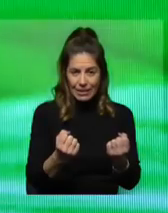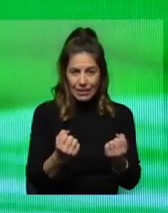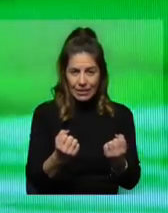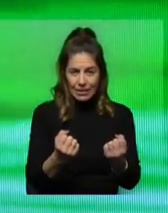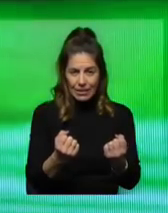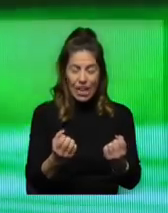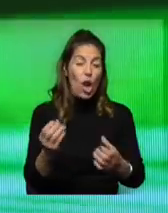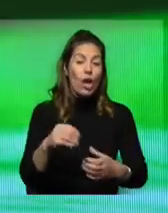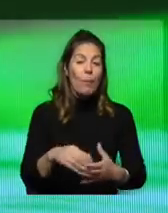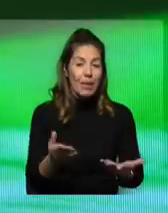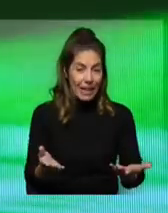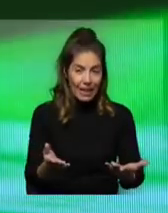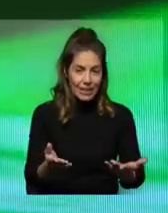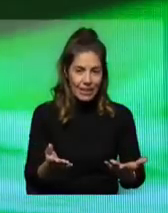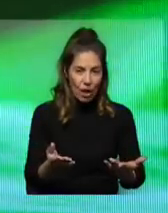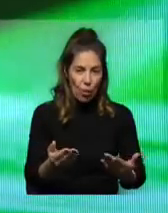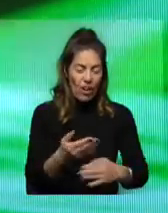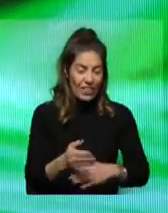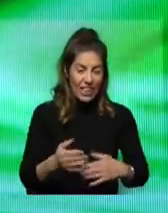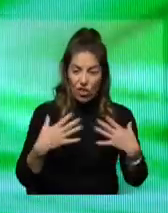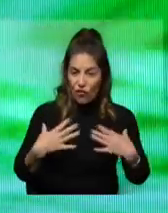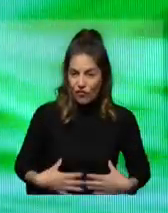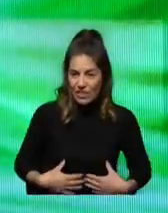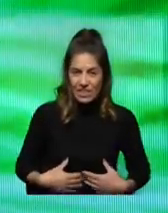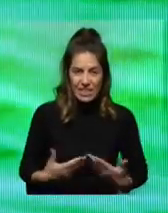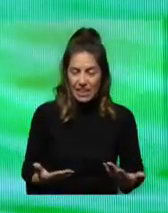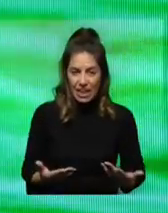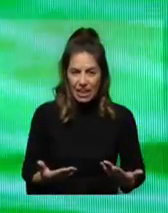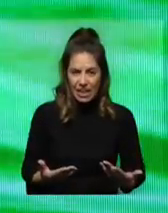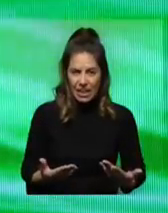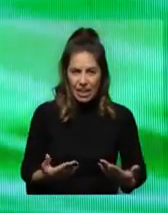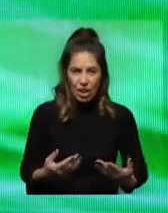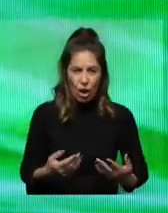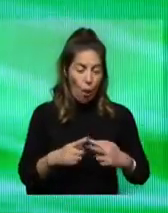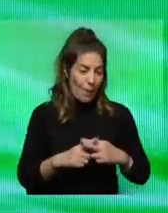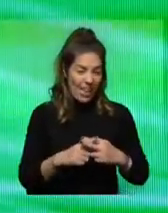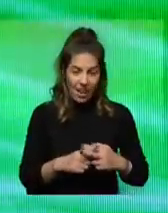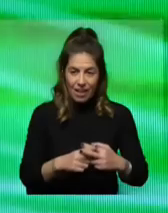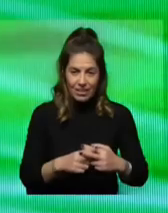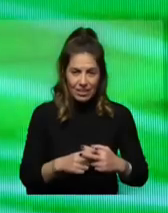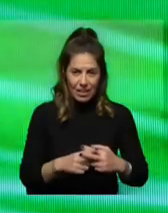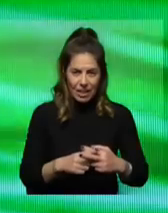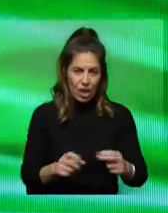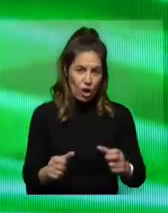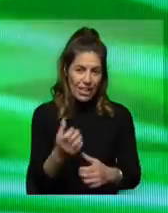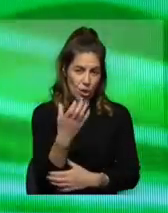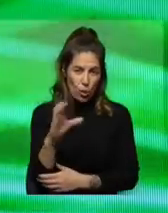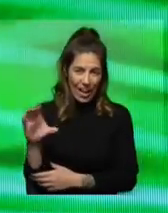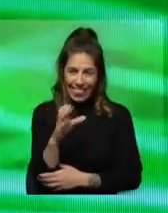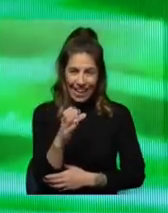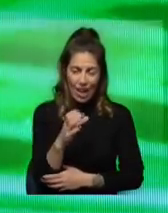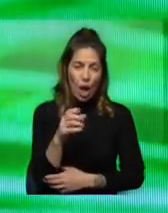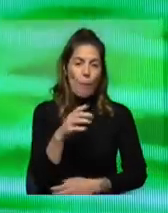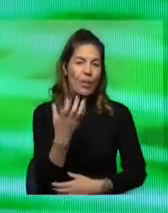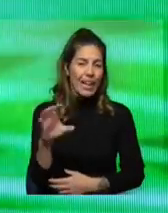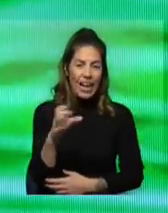de lo que implicaría una afectación física y y mecánica lo que hace un radar porque el radar